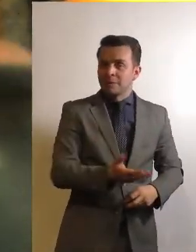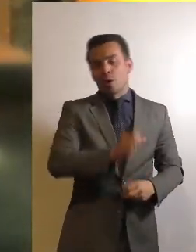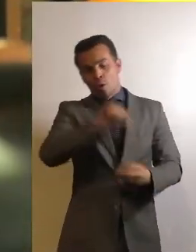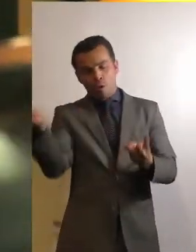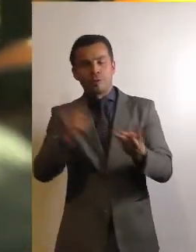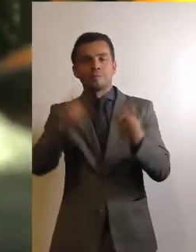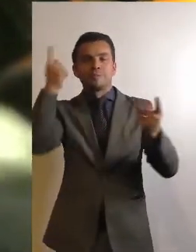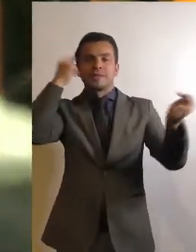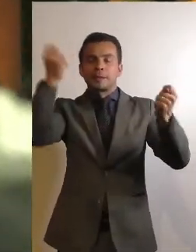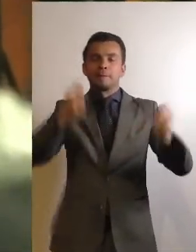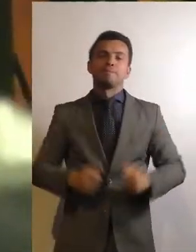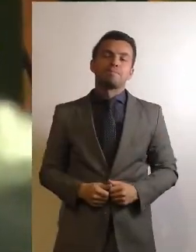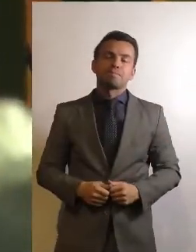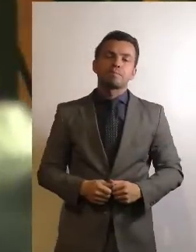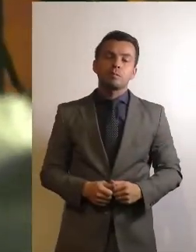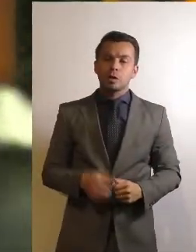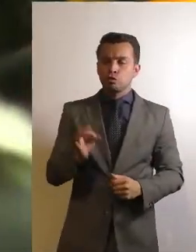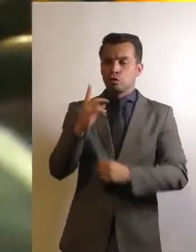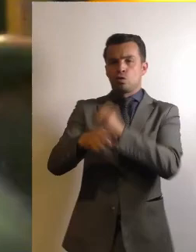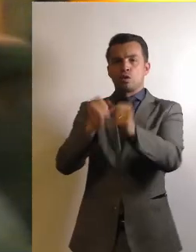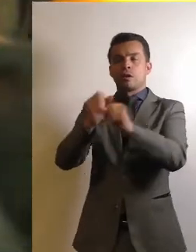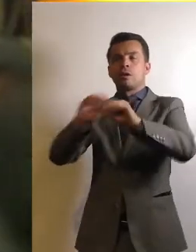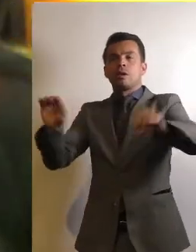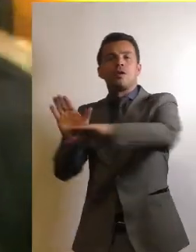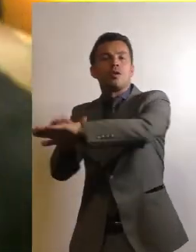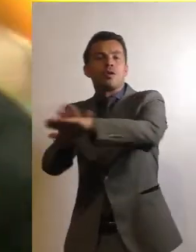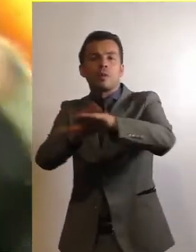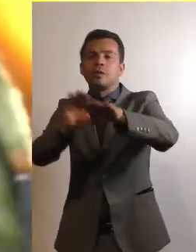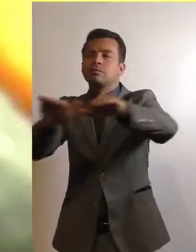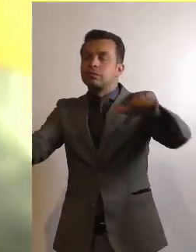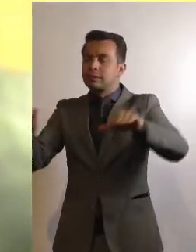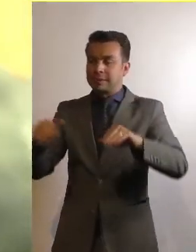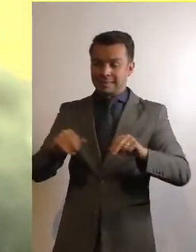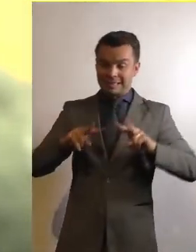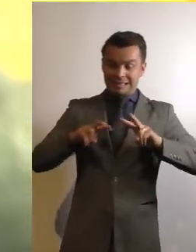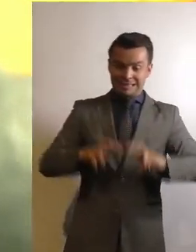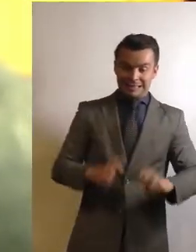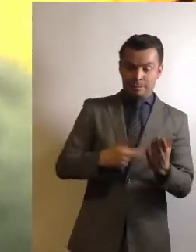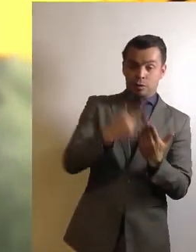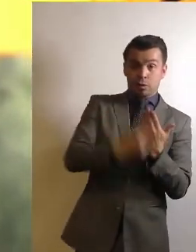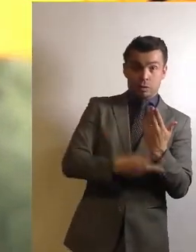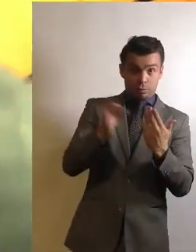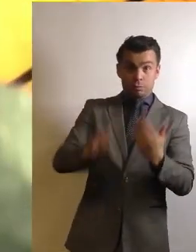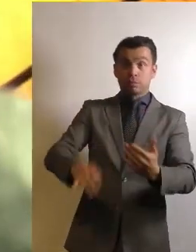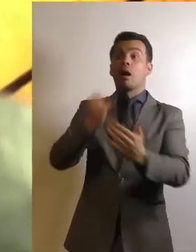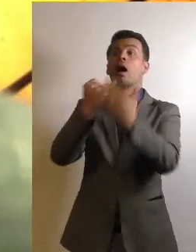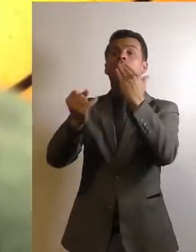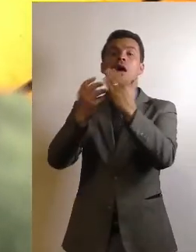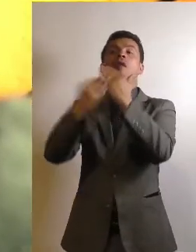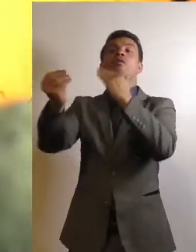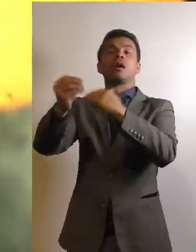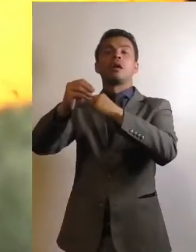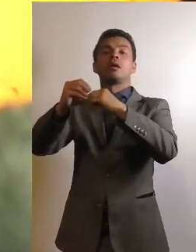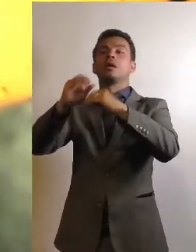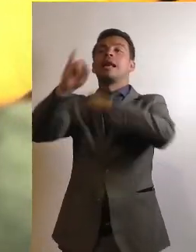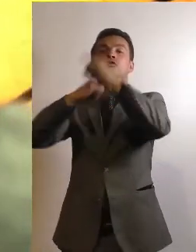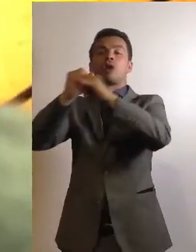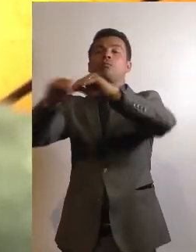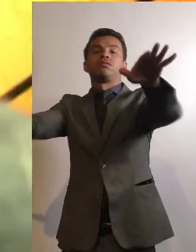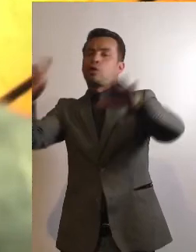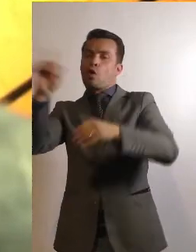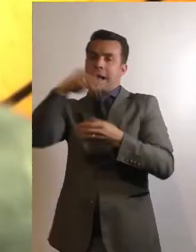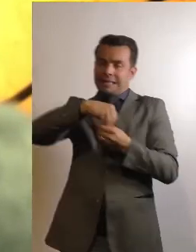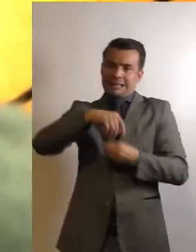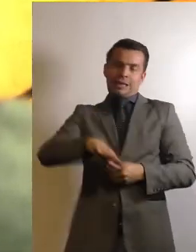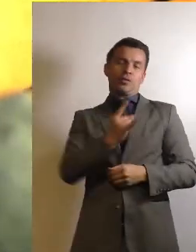es nuestra convocatoria de proyectos de investigación, nuestra convocatoria interna. Ahí tenemos una modalidad específica